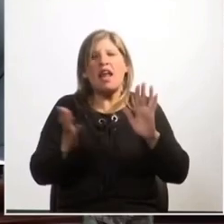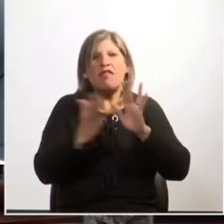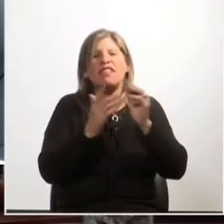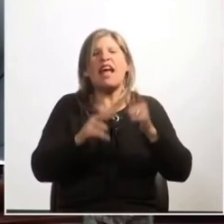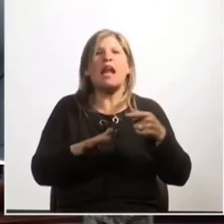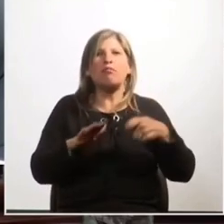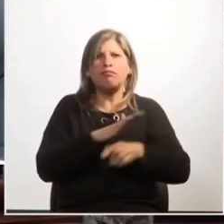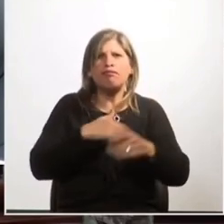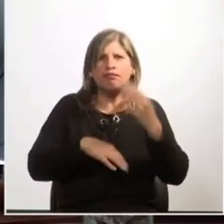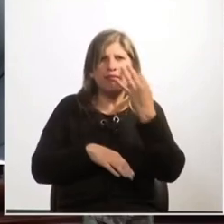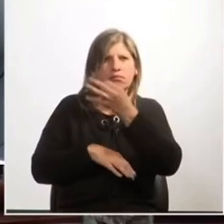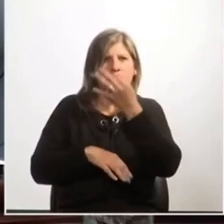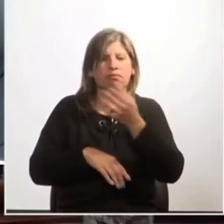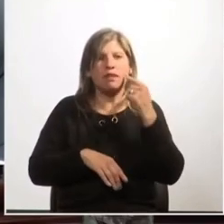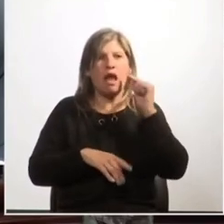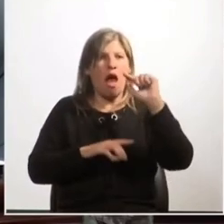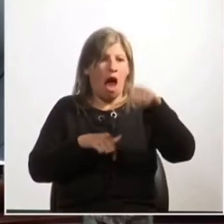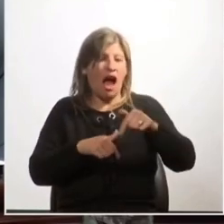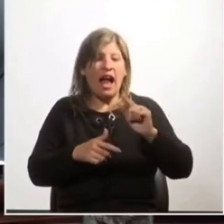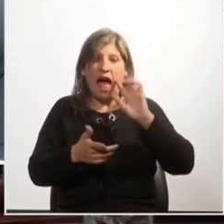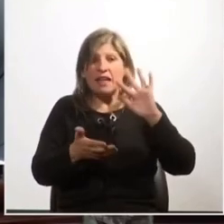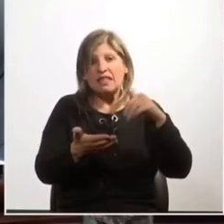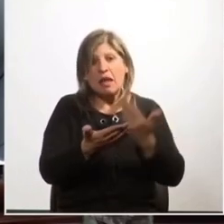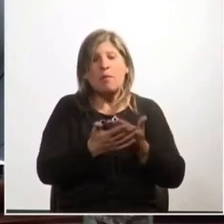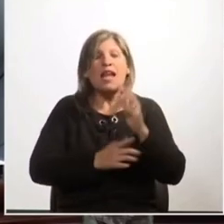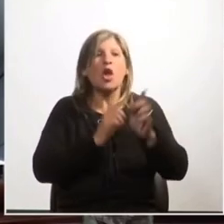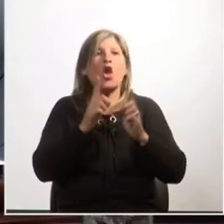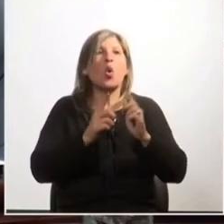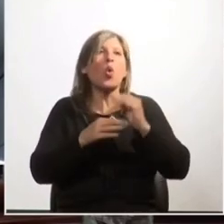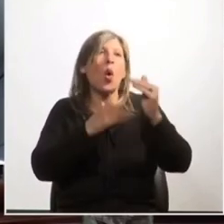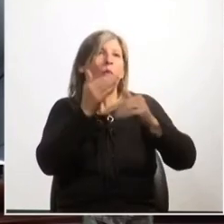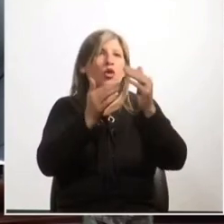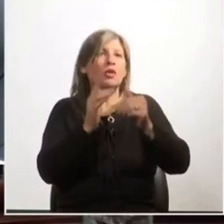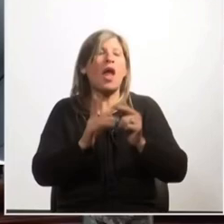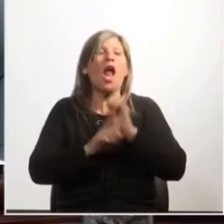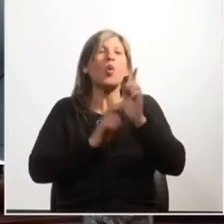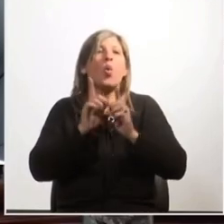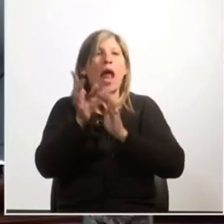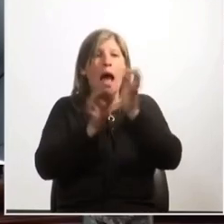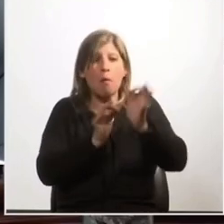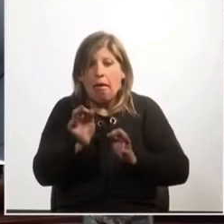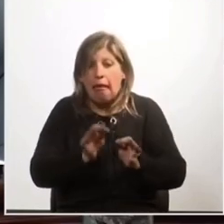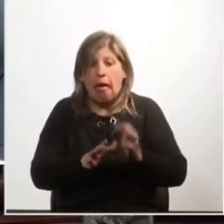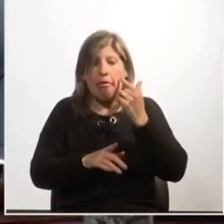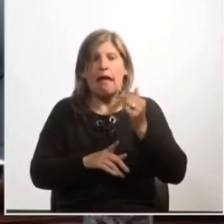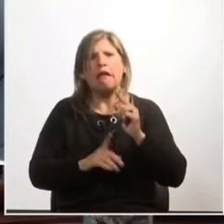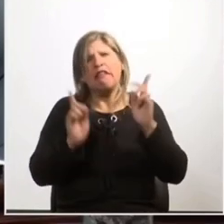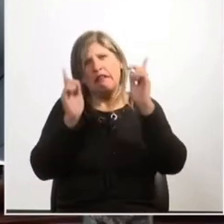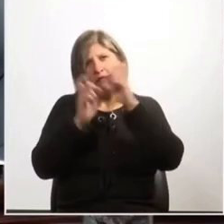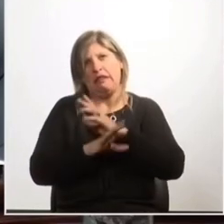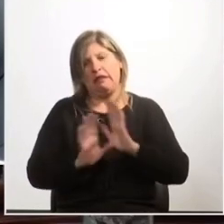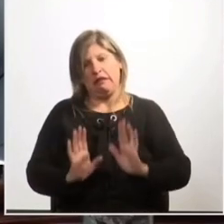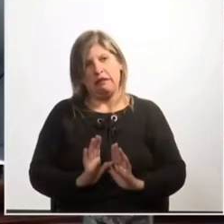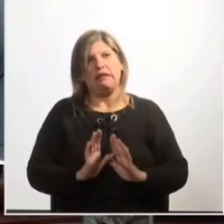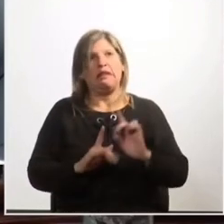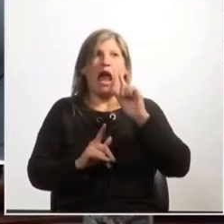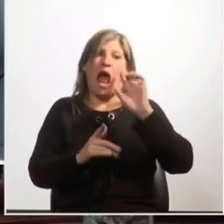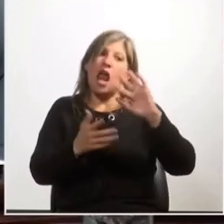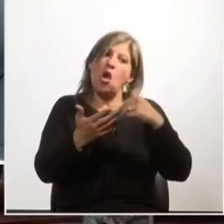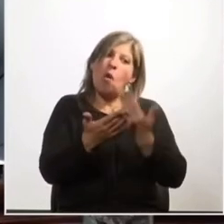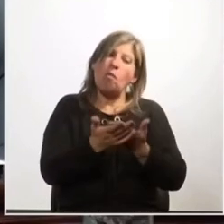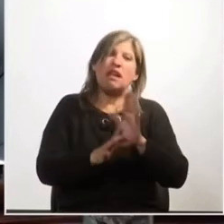narcotráfico? Aquí se plantean algunos procedimientos y algunas medidas. Difícilmente a lo planteado